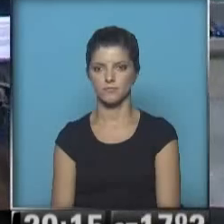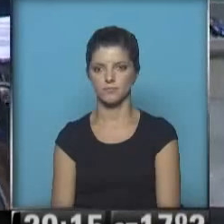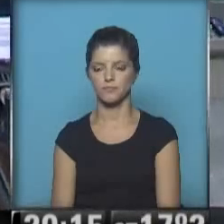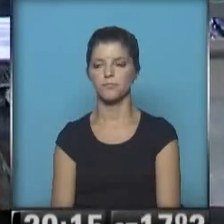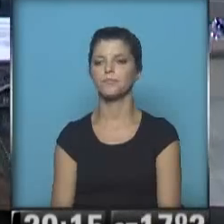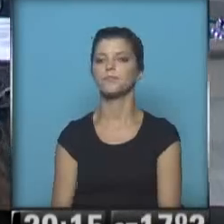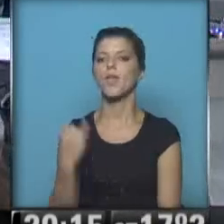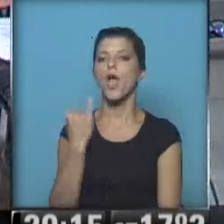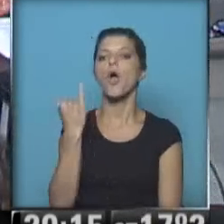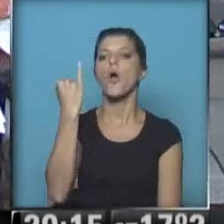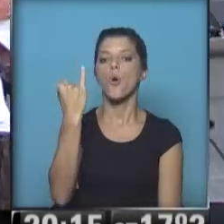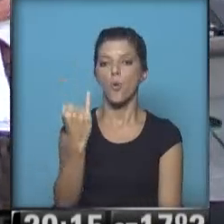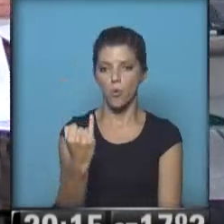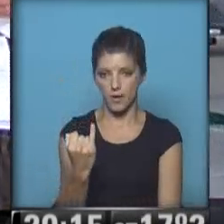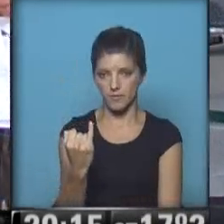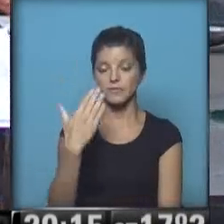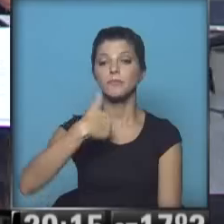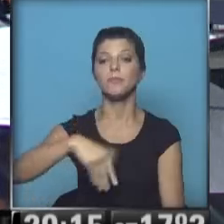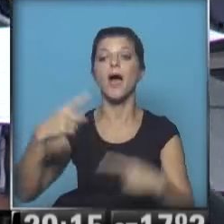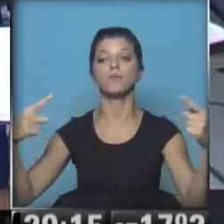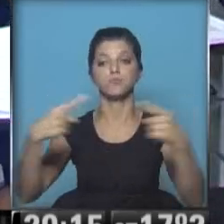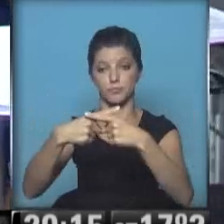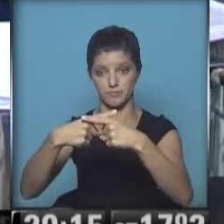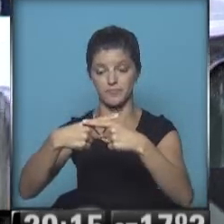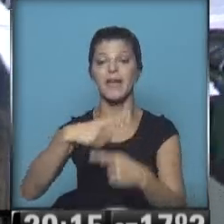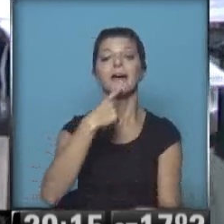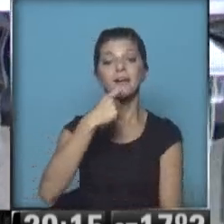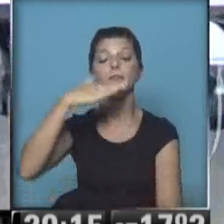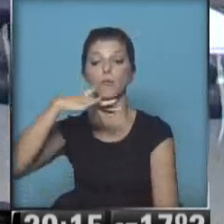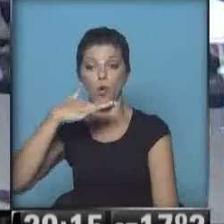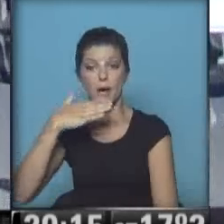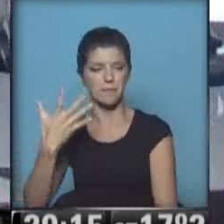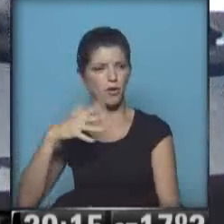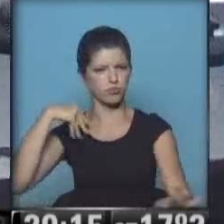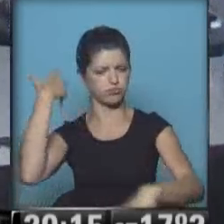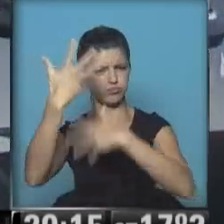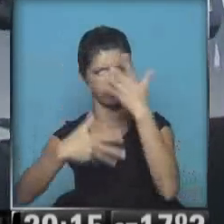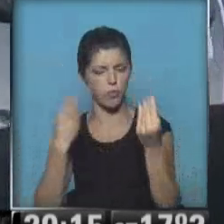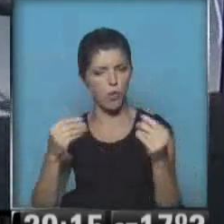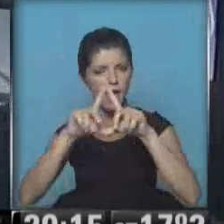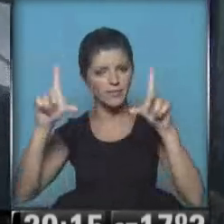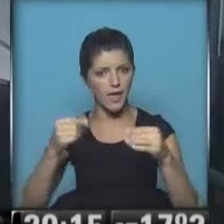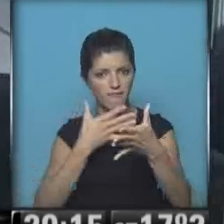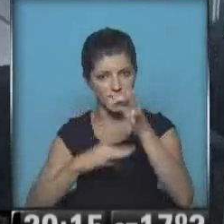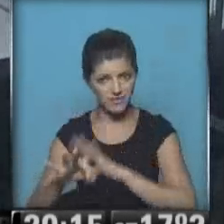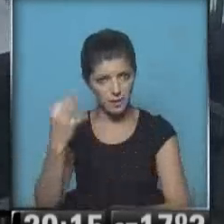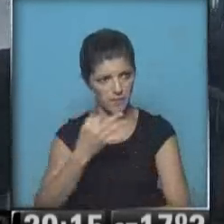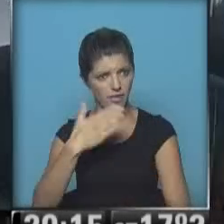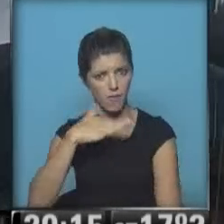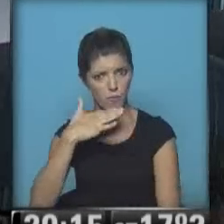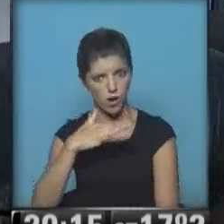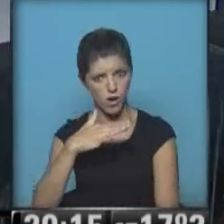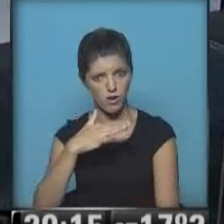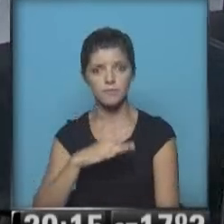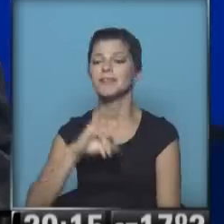El jueves va a jugar otro clásico, un River y Boca. Lo cierto es que hay un escándalo justamente por la venta de las entradas en Boca, Pablo.